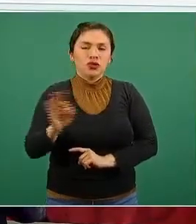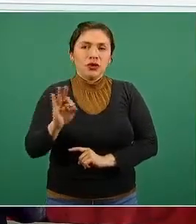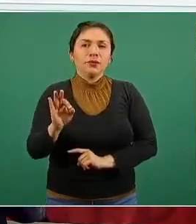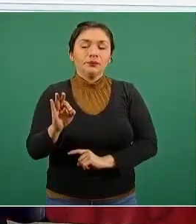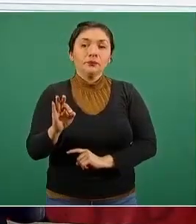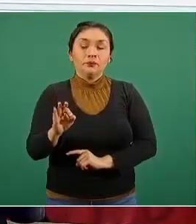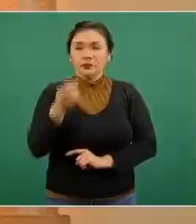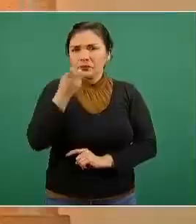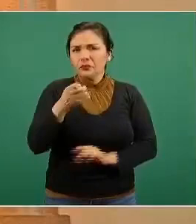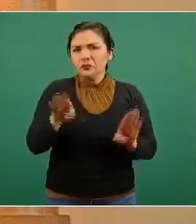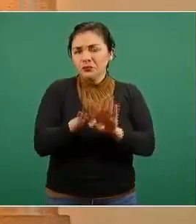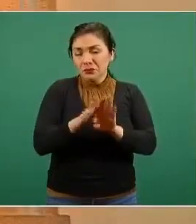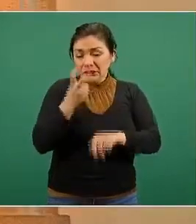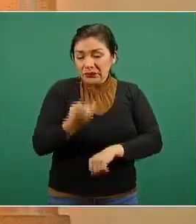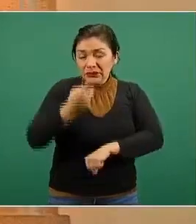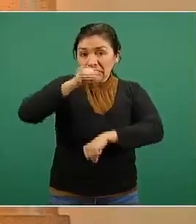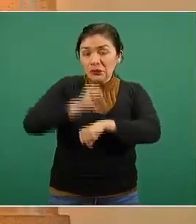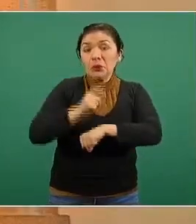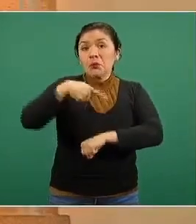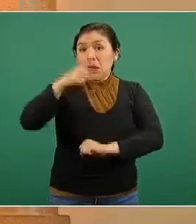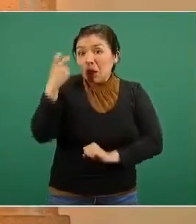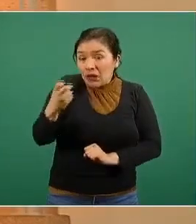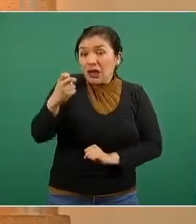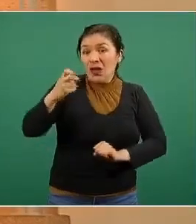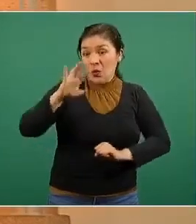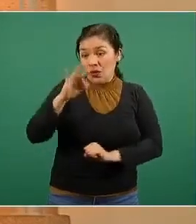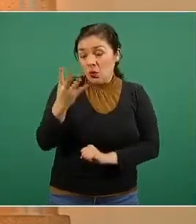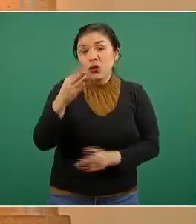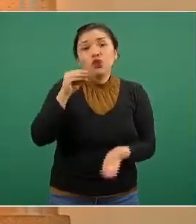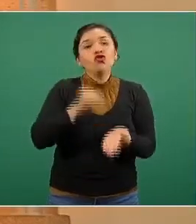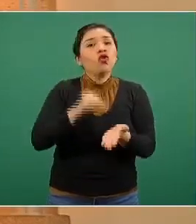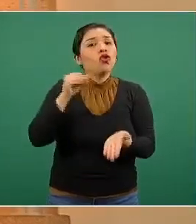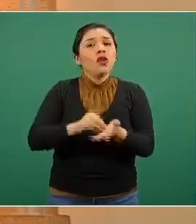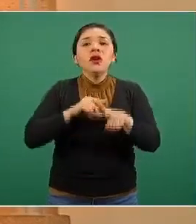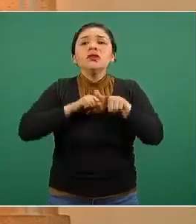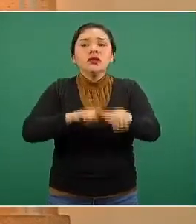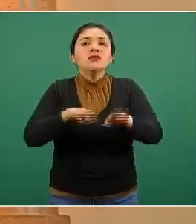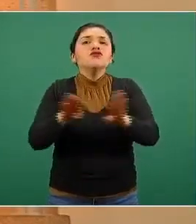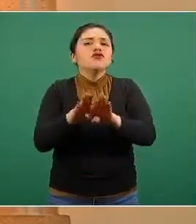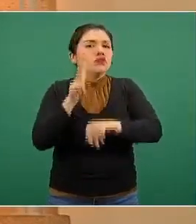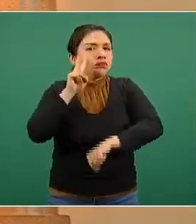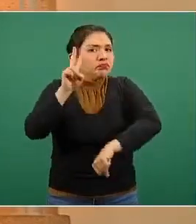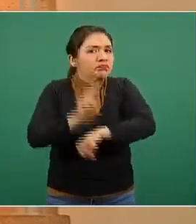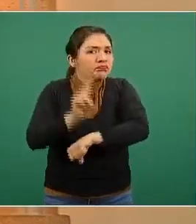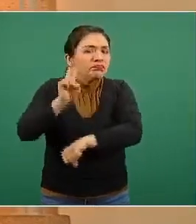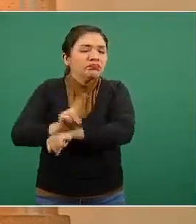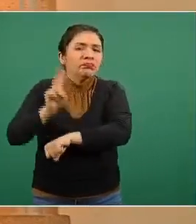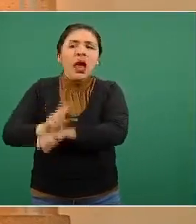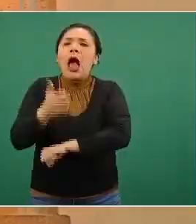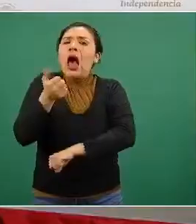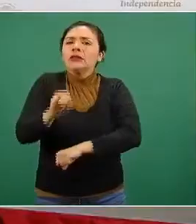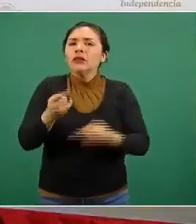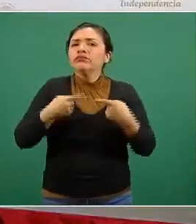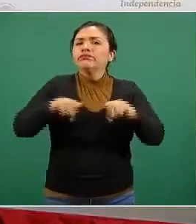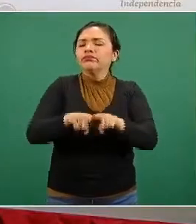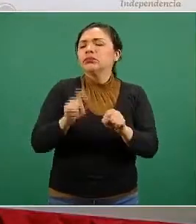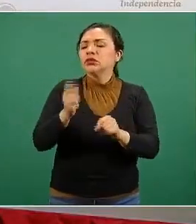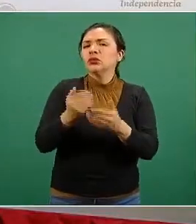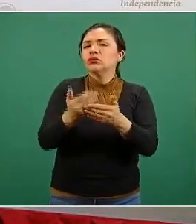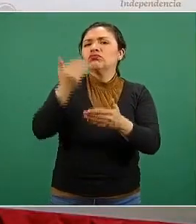44% para efectos de la semana, aunque este 44% pues se mantiene en lo observado, como decíamos, en los